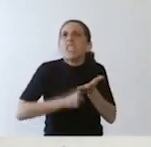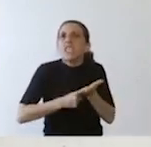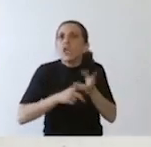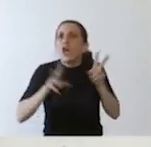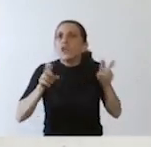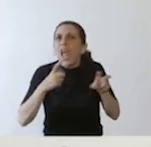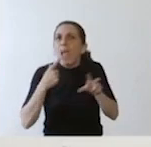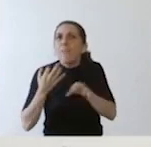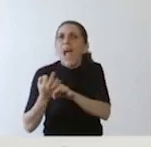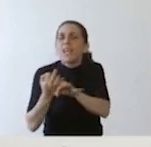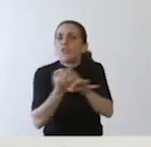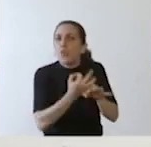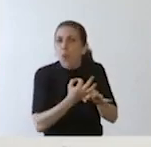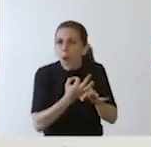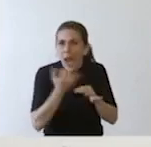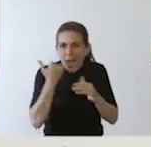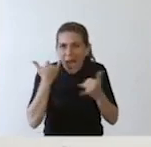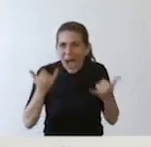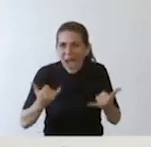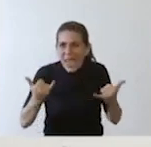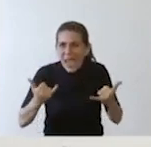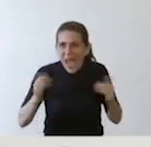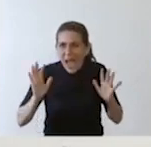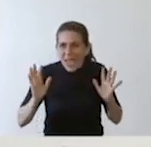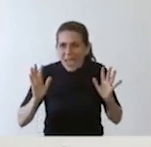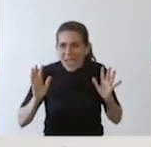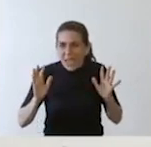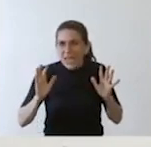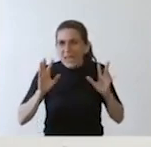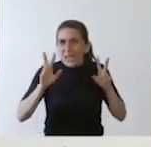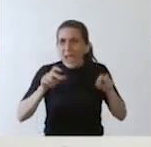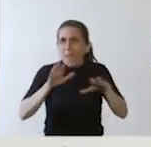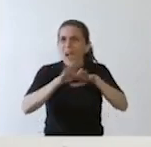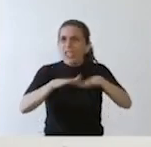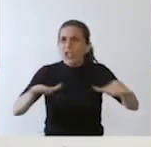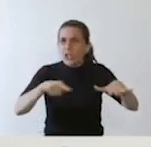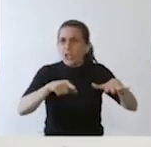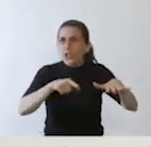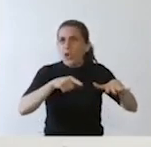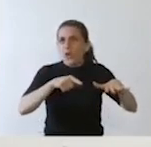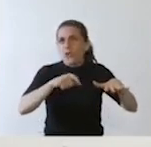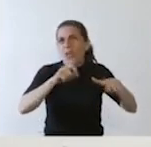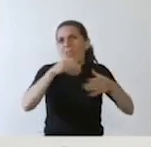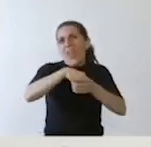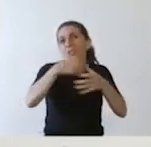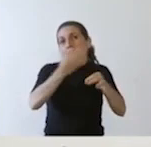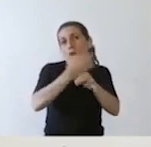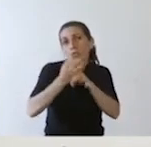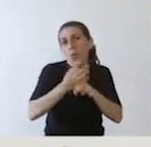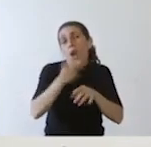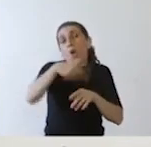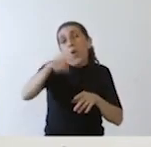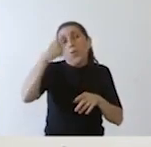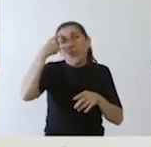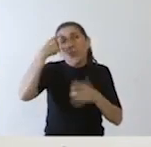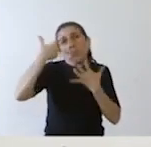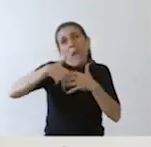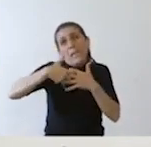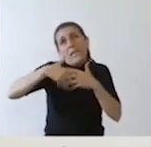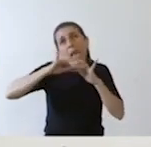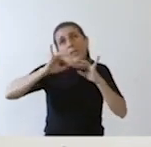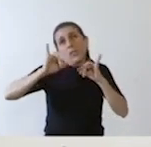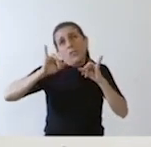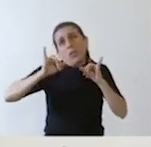puede llegar a tomar con los chicos que van a los colegios, o si se está evaluando alguna medida concreta